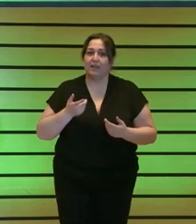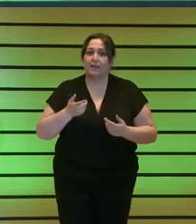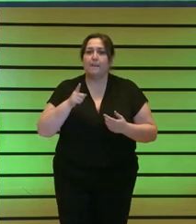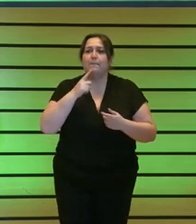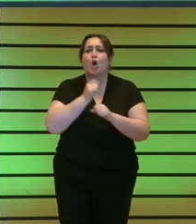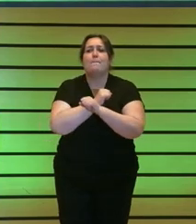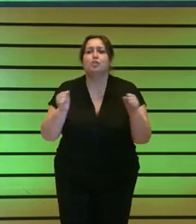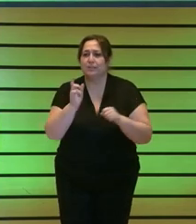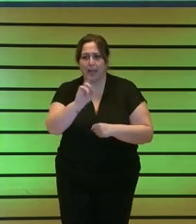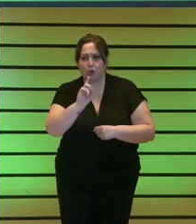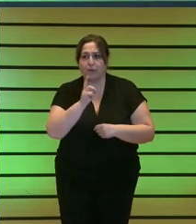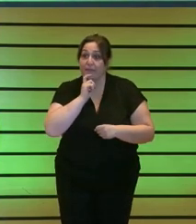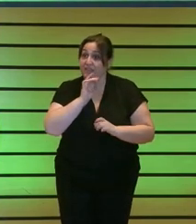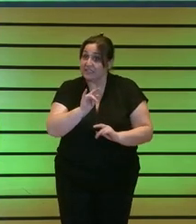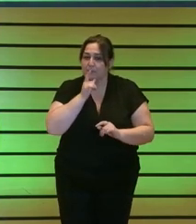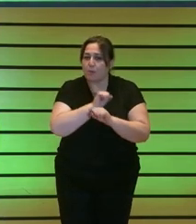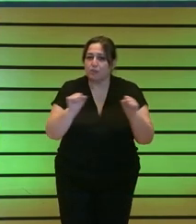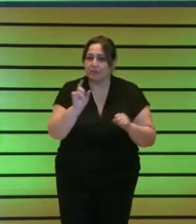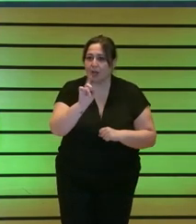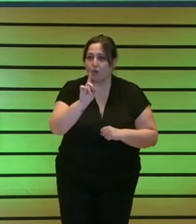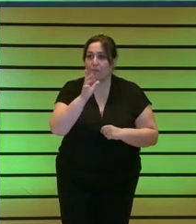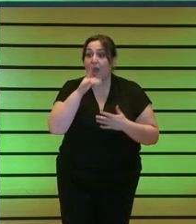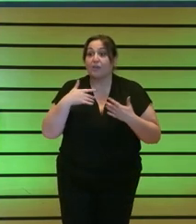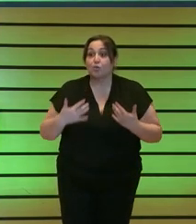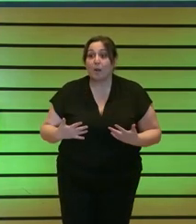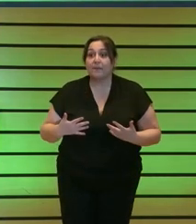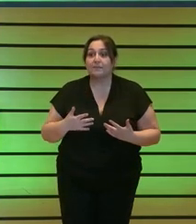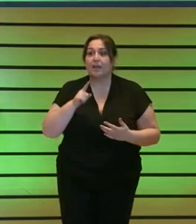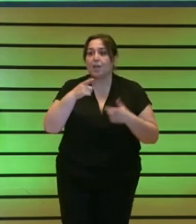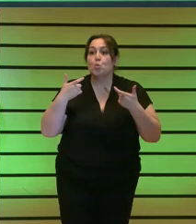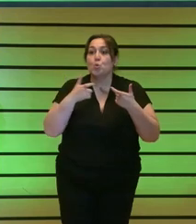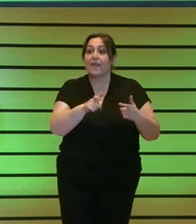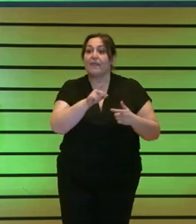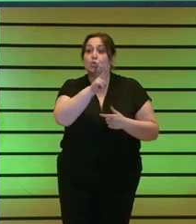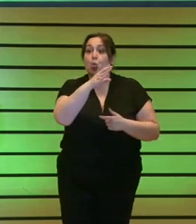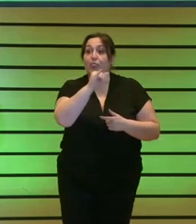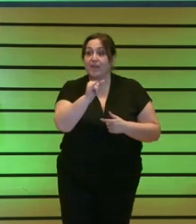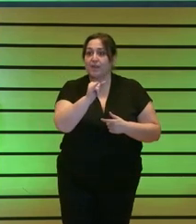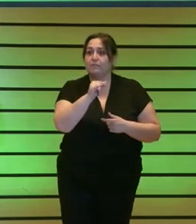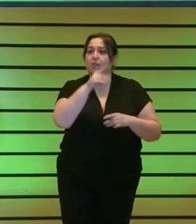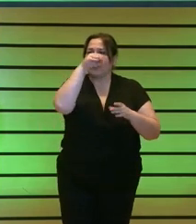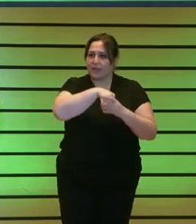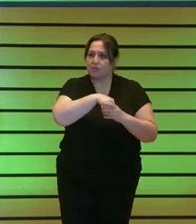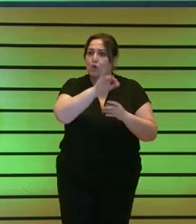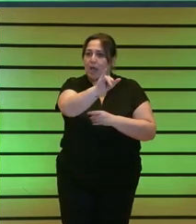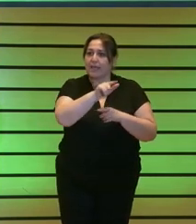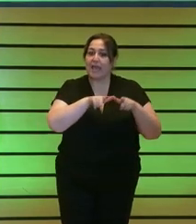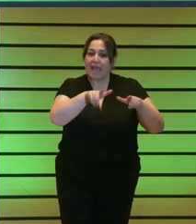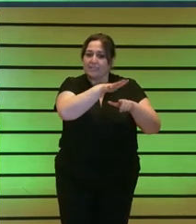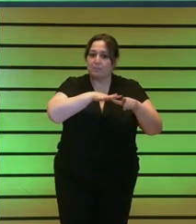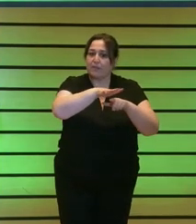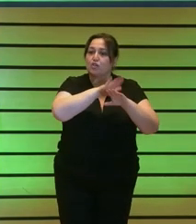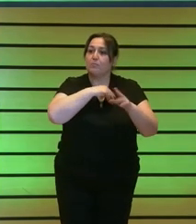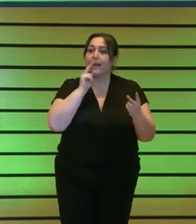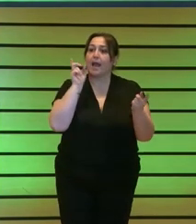no es imposible muy difícil pero no es imposible no ya que a día de hoy hay unidades de cuidados intensivos que cuentan con espacios de encuentro